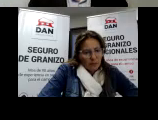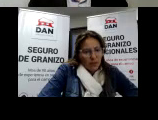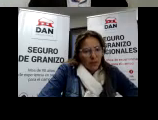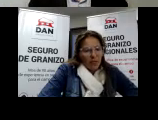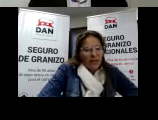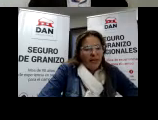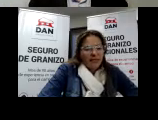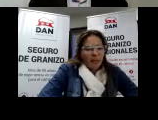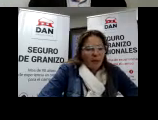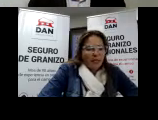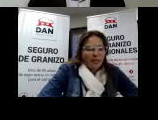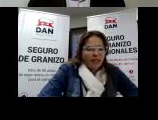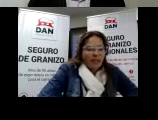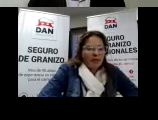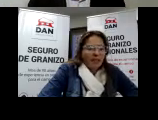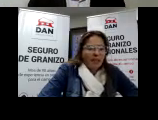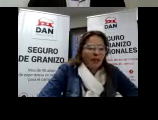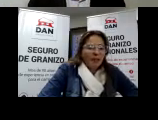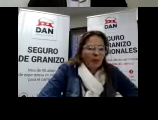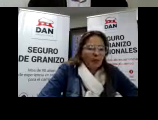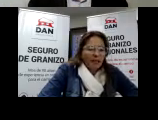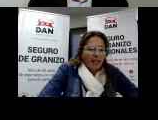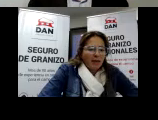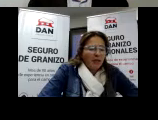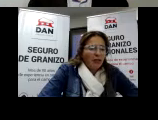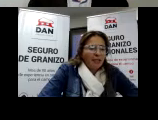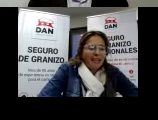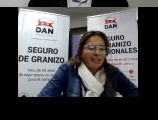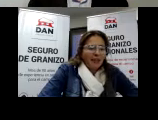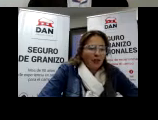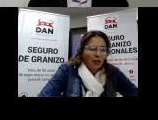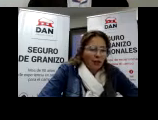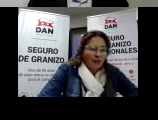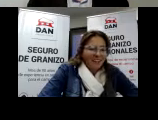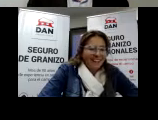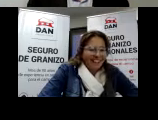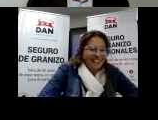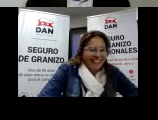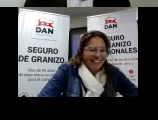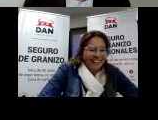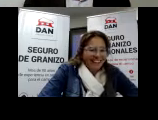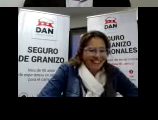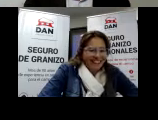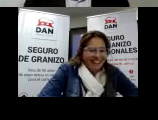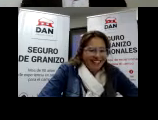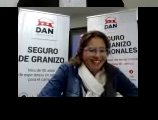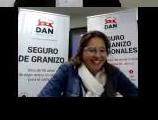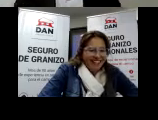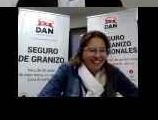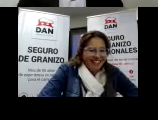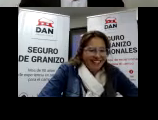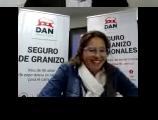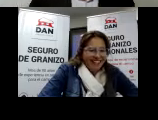lluvia. Alexis pregunta si antes de fin de año hay probabilidades de evento El Niño. Bueno,